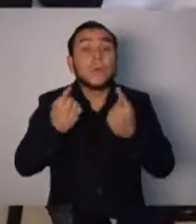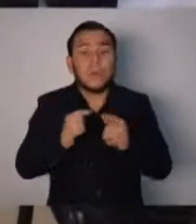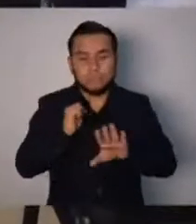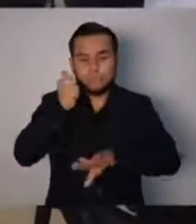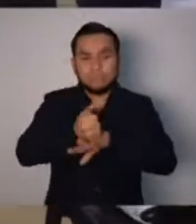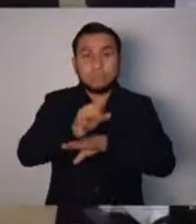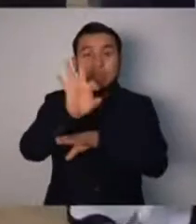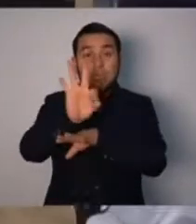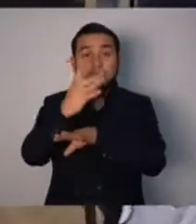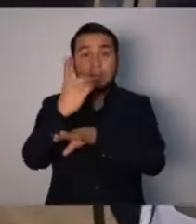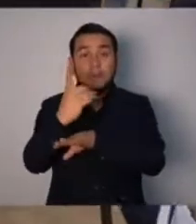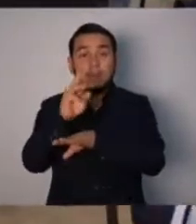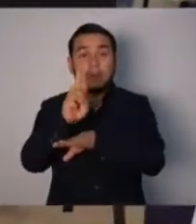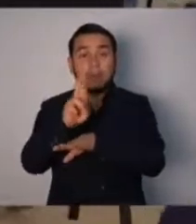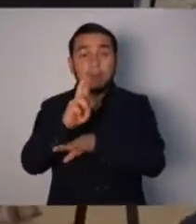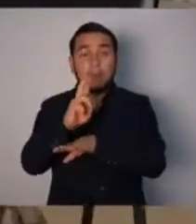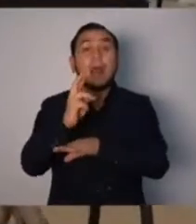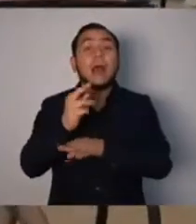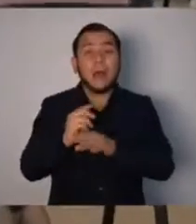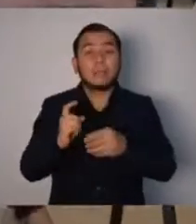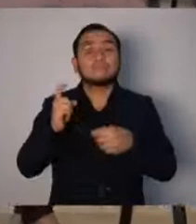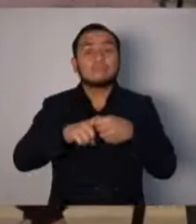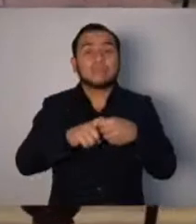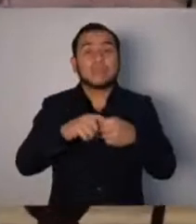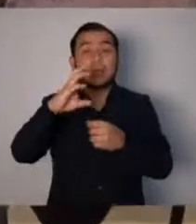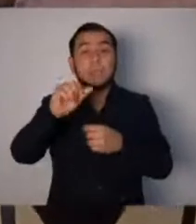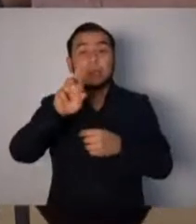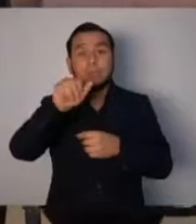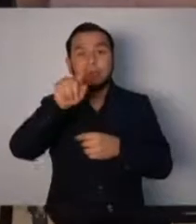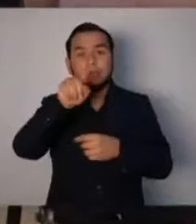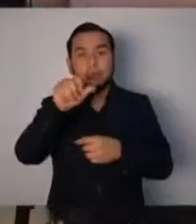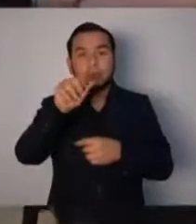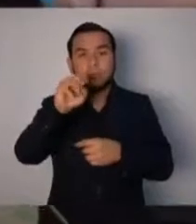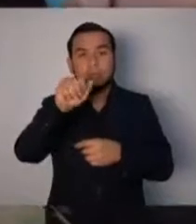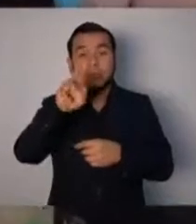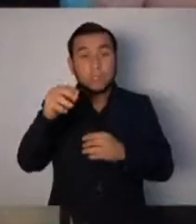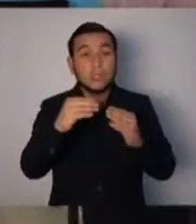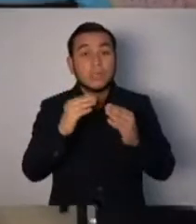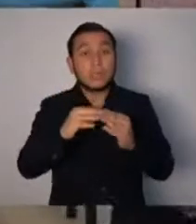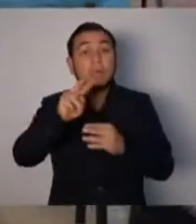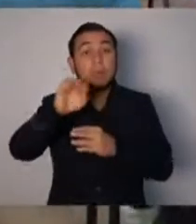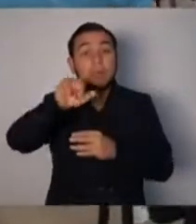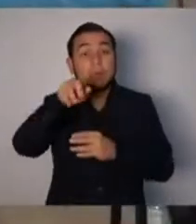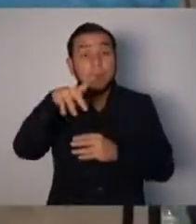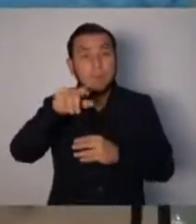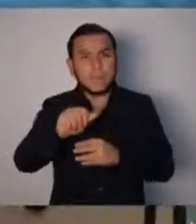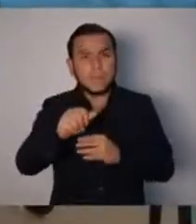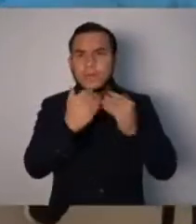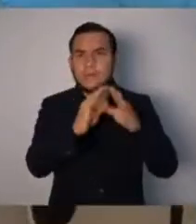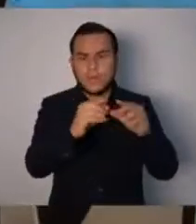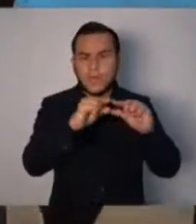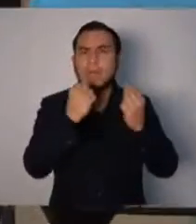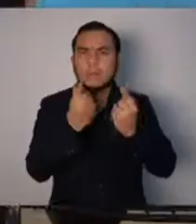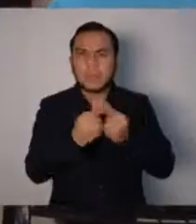fr que incluye el alcalde san salvador en ese tiempo carlos rivas zamora incluye el alcalde de níjar para rené canjura incluye otro grupo y lo sacaron